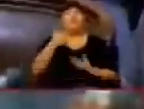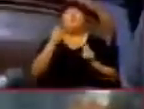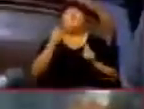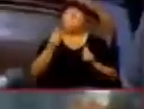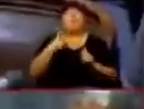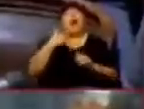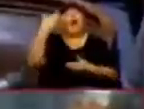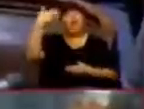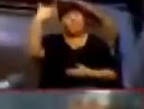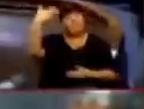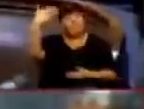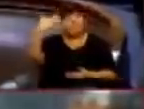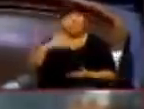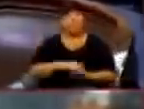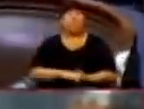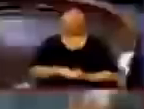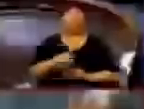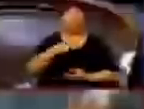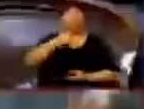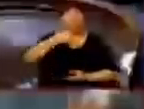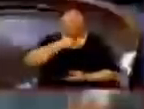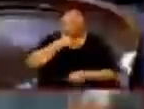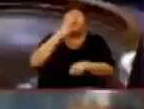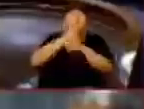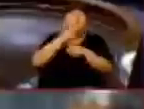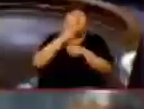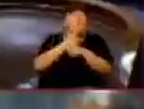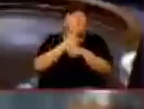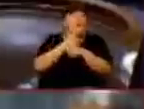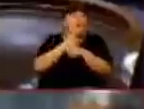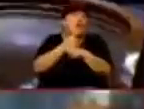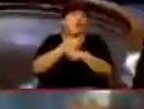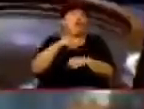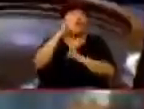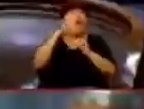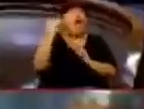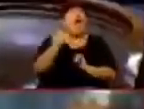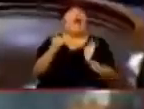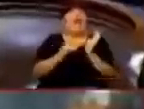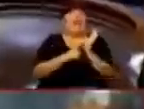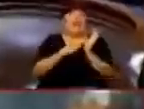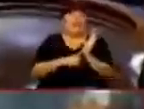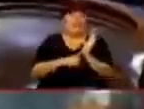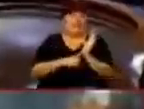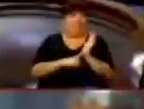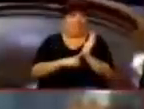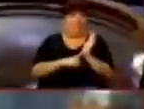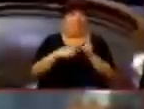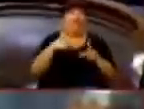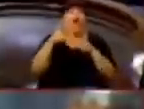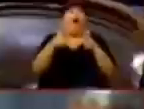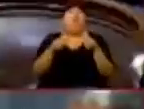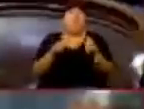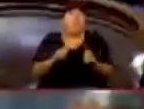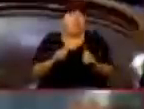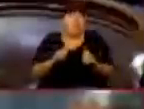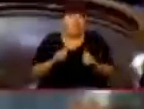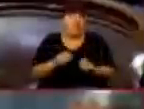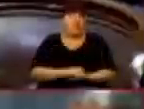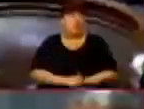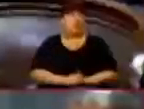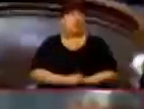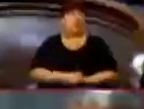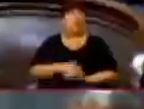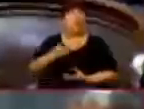cambio. Y al principio de Mauricio creo que nos hicimos muchas ilusiones, pero algunas cosas las hacía. Hacía